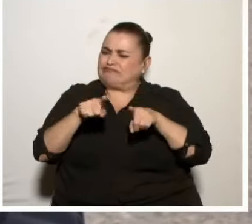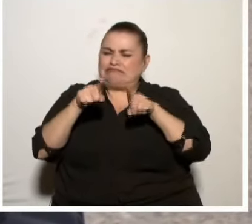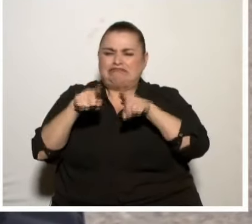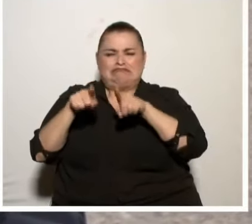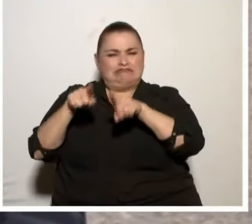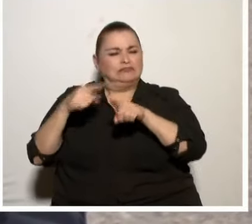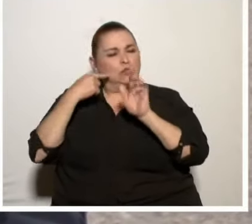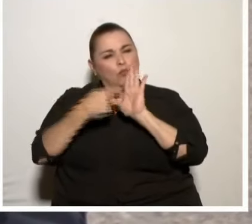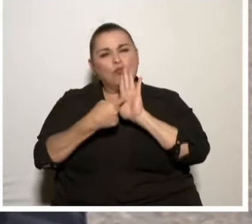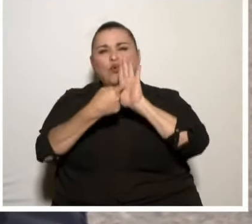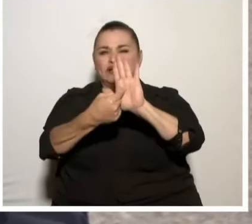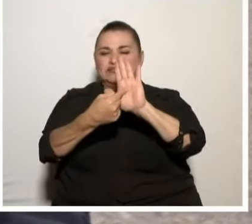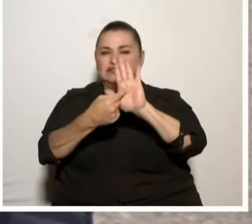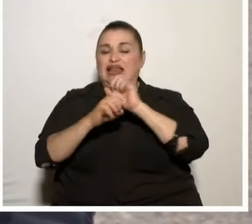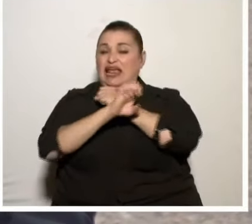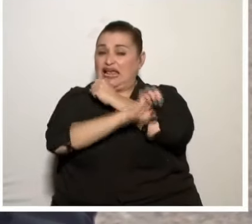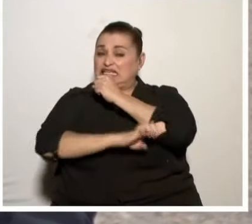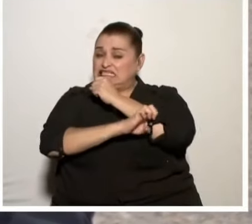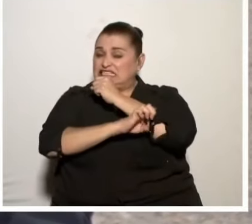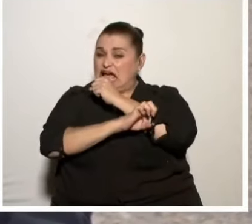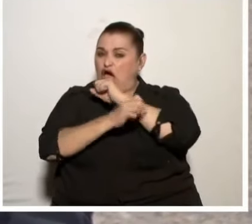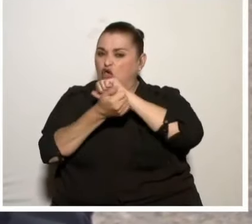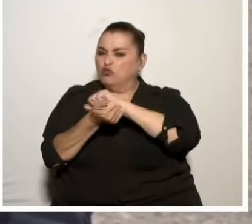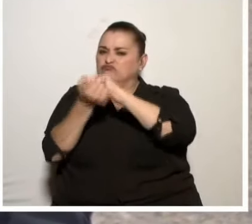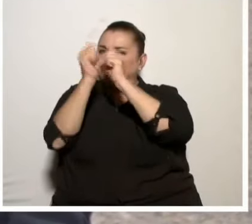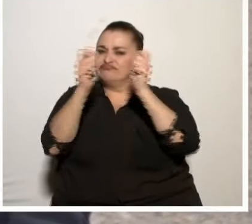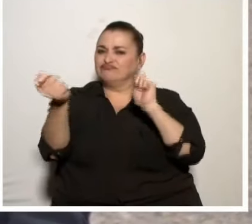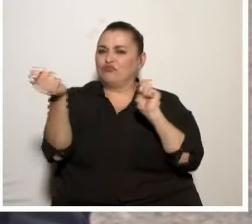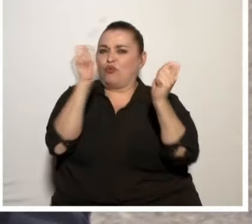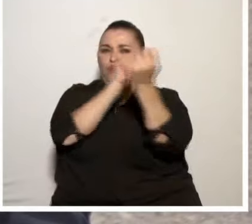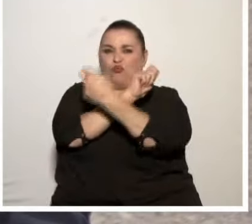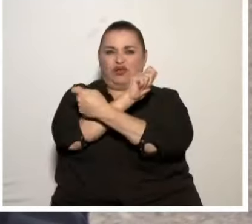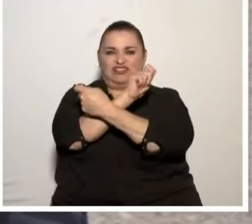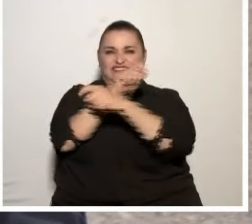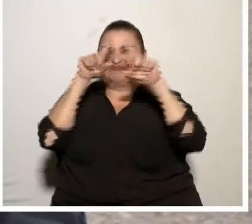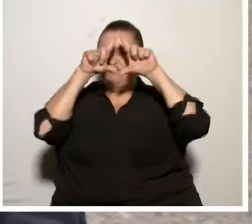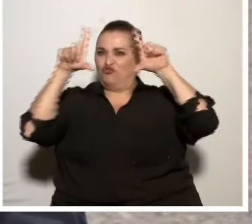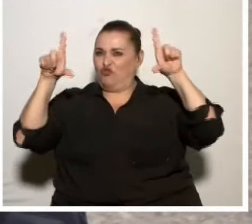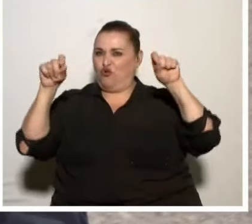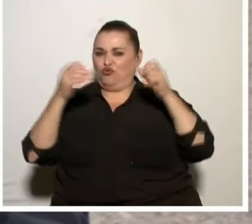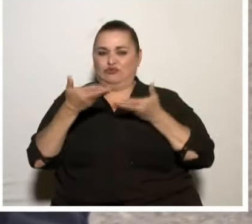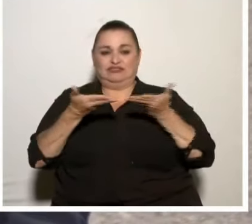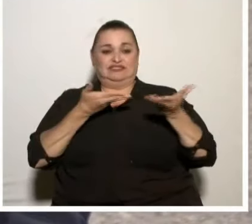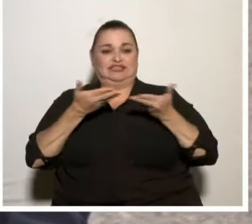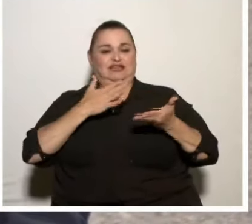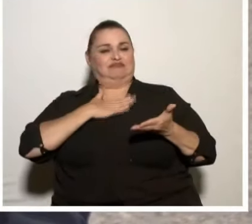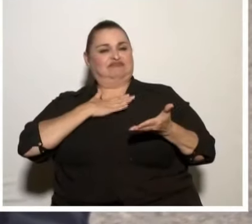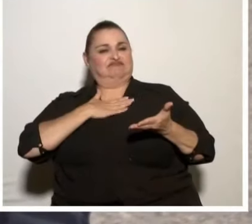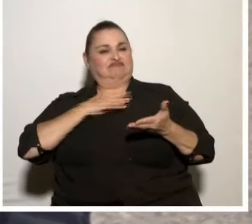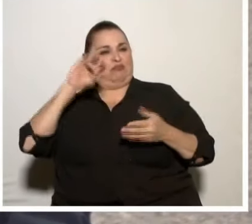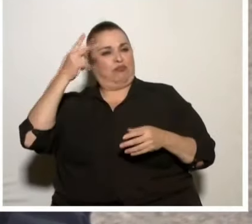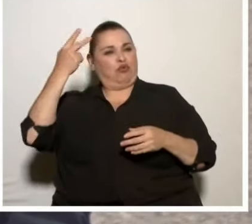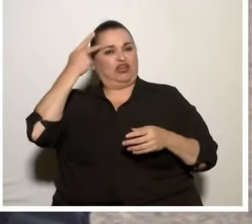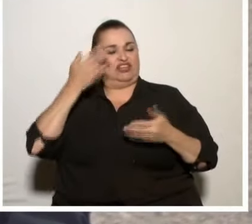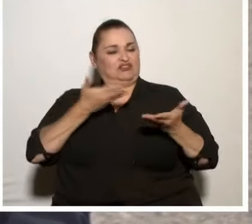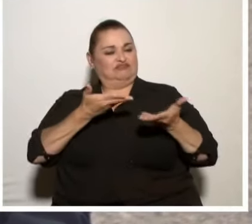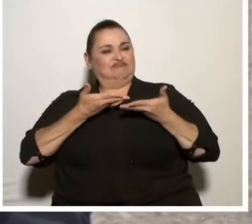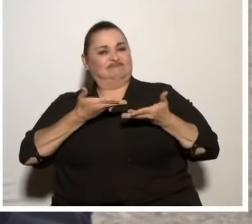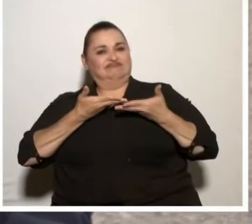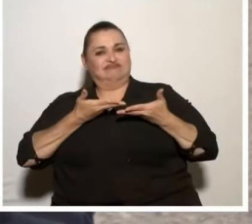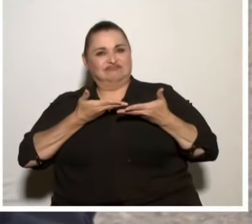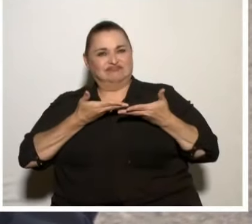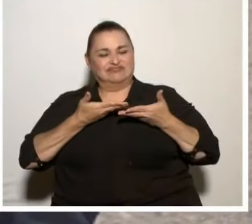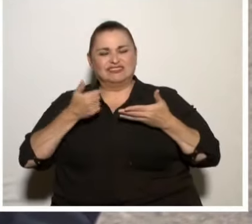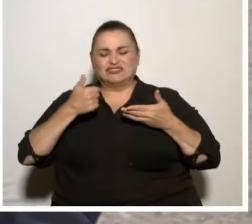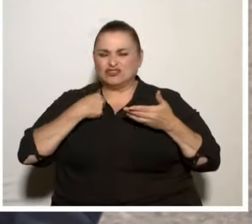nos muestra que el Estado le dio vuelta al rótulo y se está sirviendo, y los políticos se están sirviendo. Y algunos dicen que